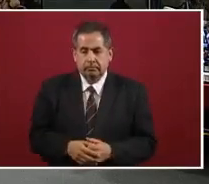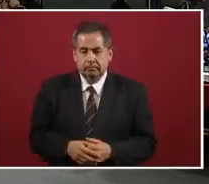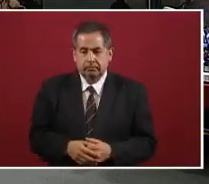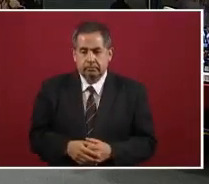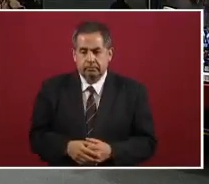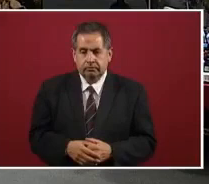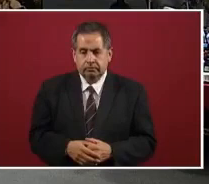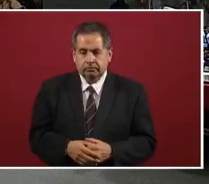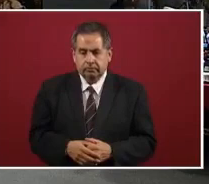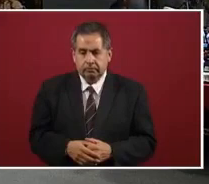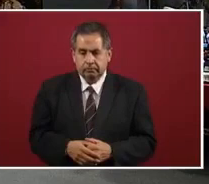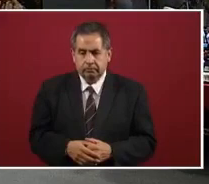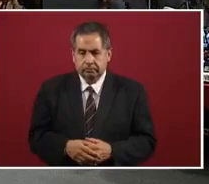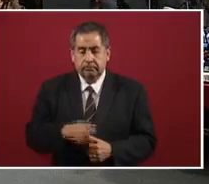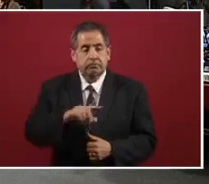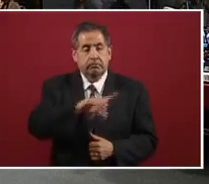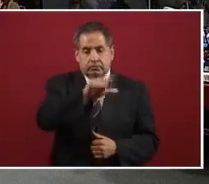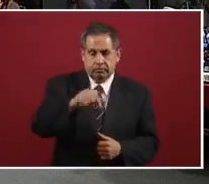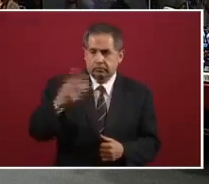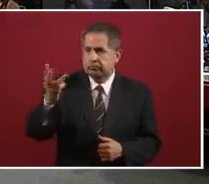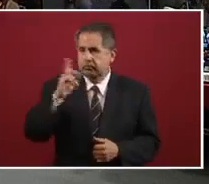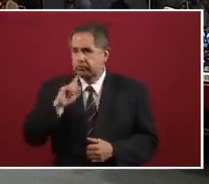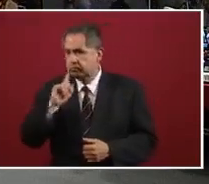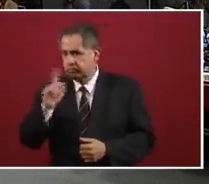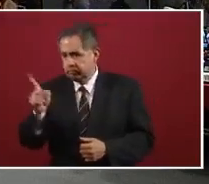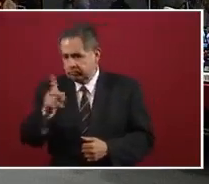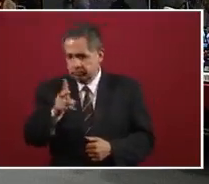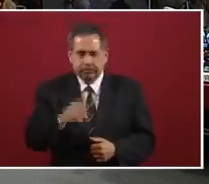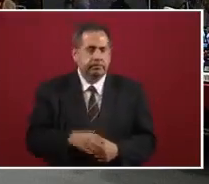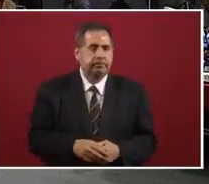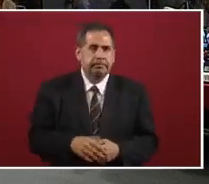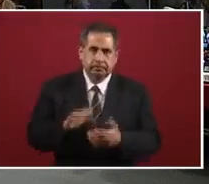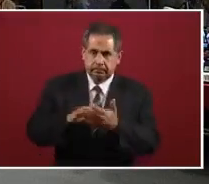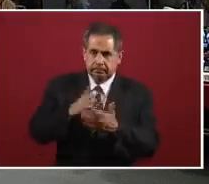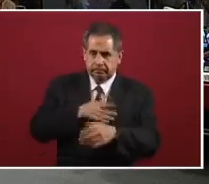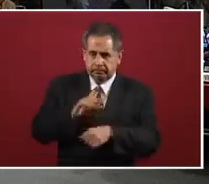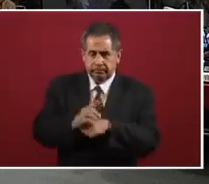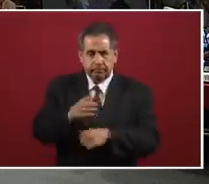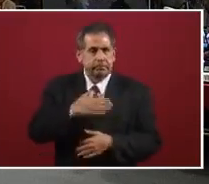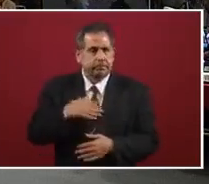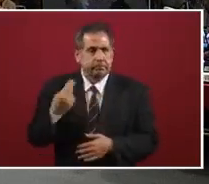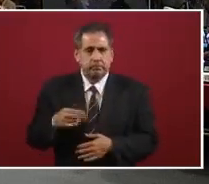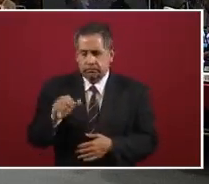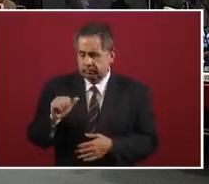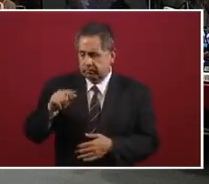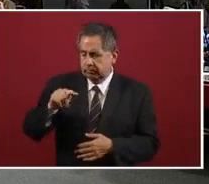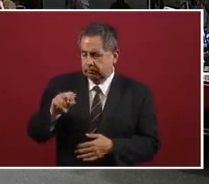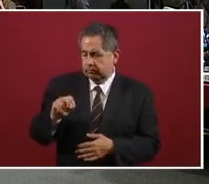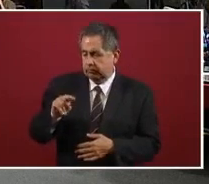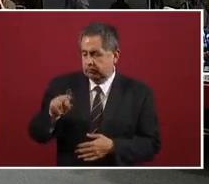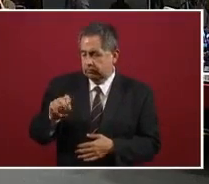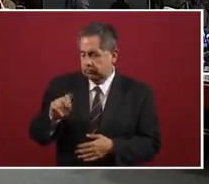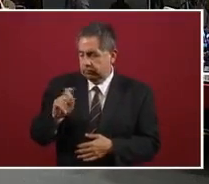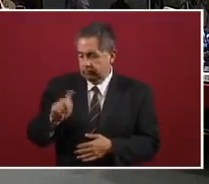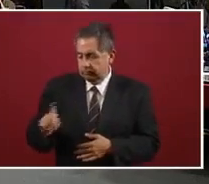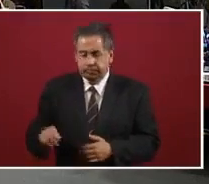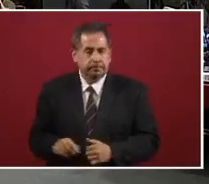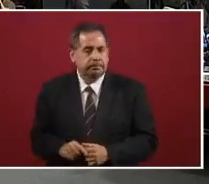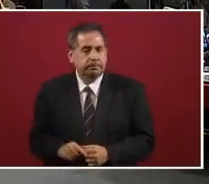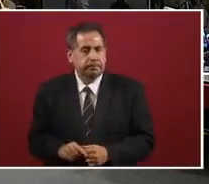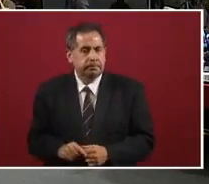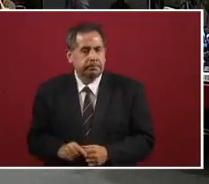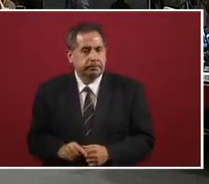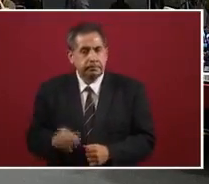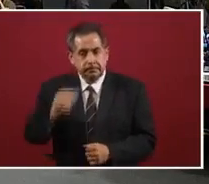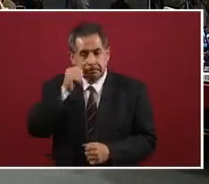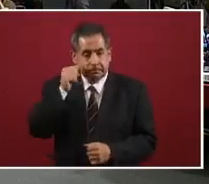Nos vamos con tres mujeres después. Gracias, buenos días, presidente. Antonio López de La Razón. Ayer platicamos